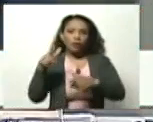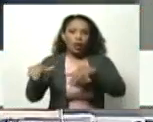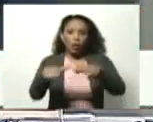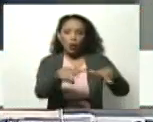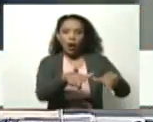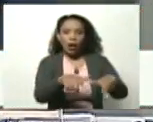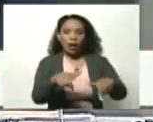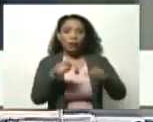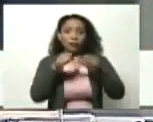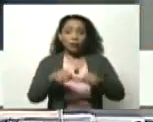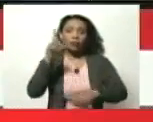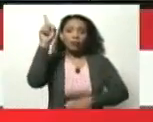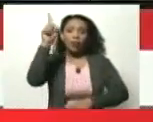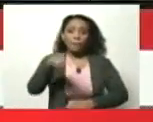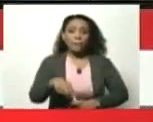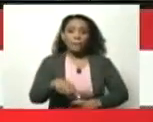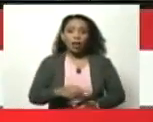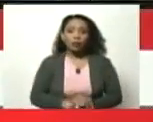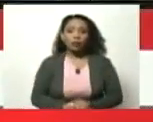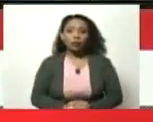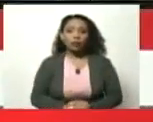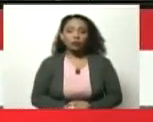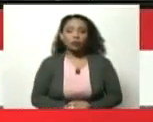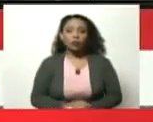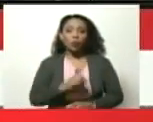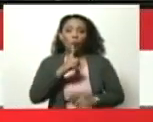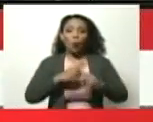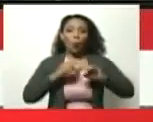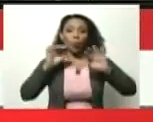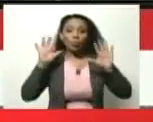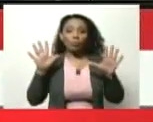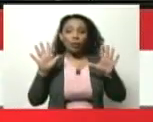quedarían también las estructuras del 1x10, ya